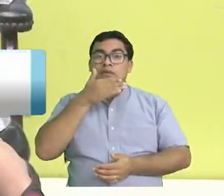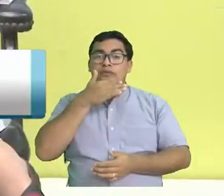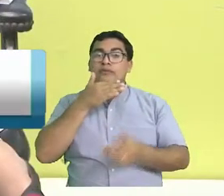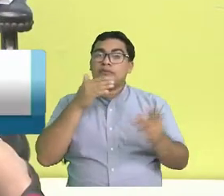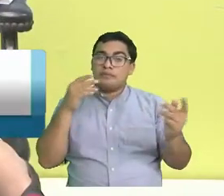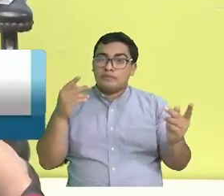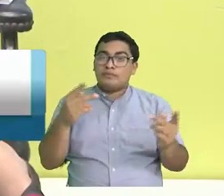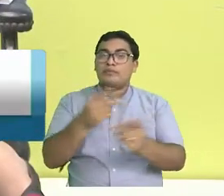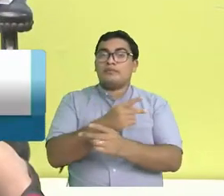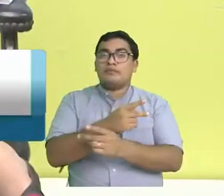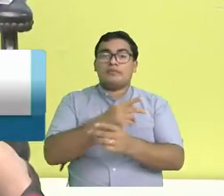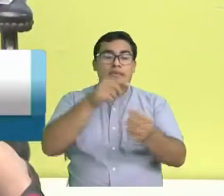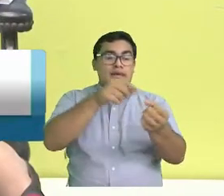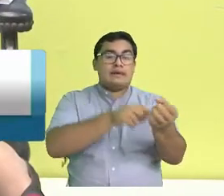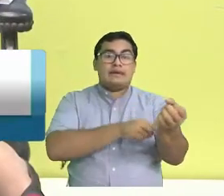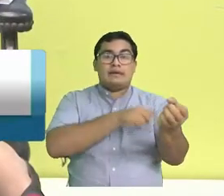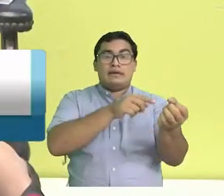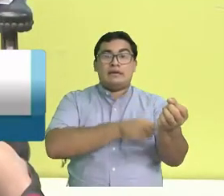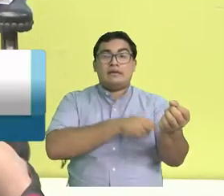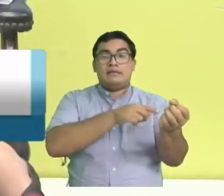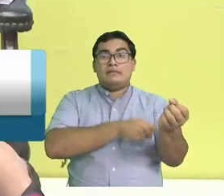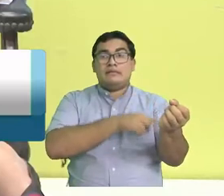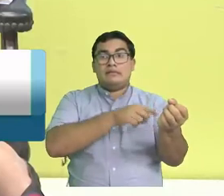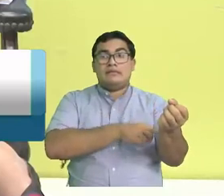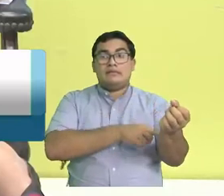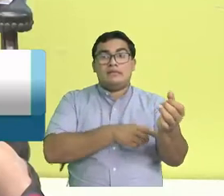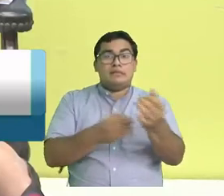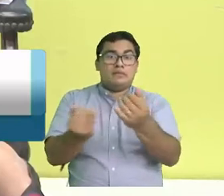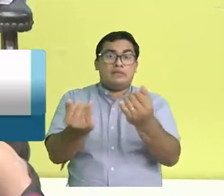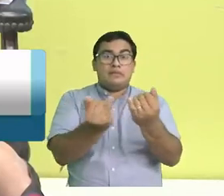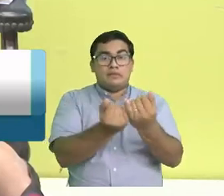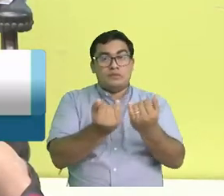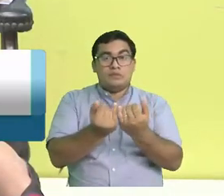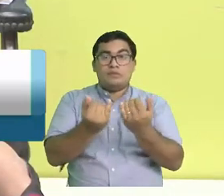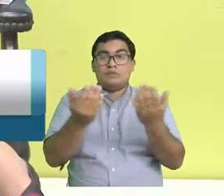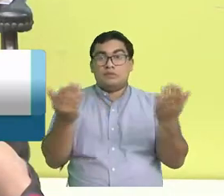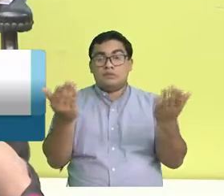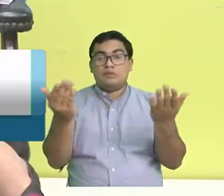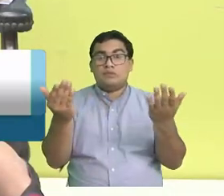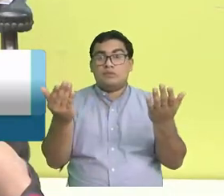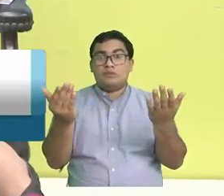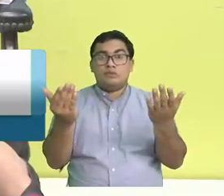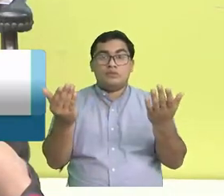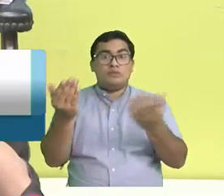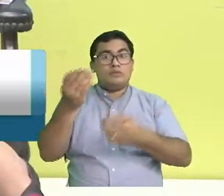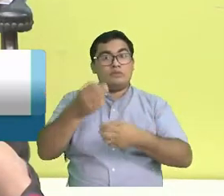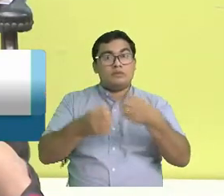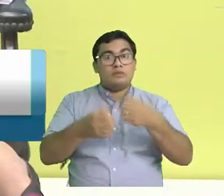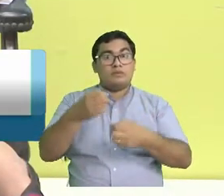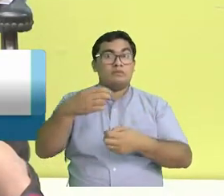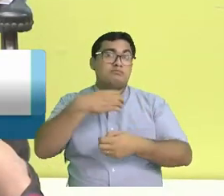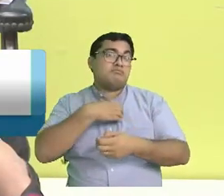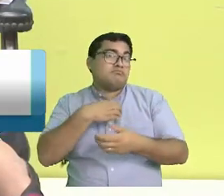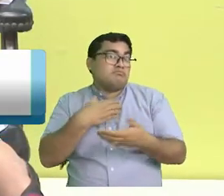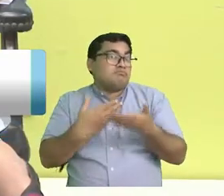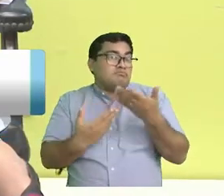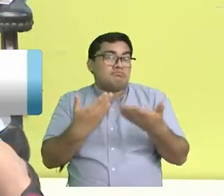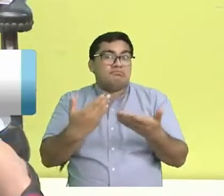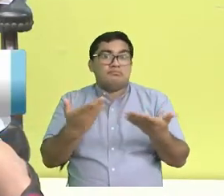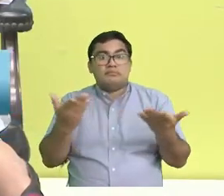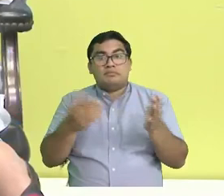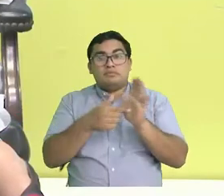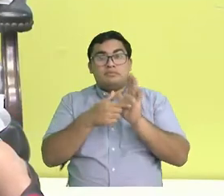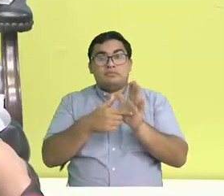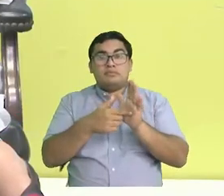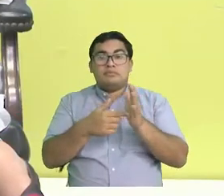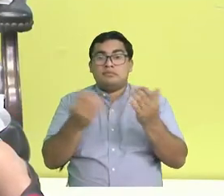los correlacionados hermanos tienden a tener un factor de educador. Si no tienen el problema, ellos también. Porque sirven